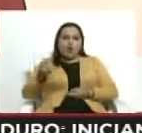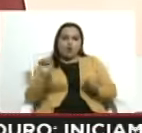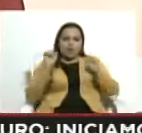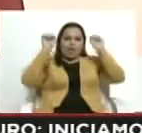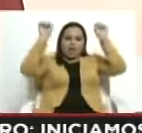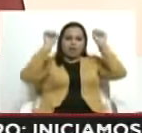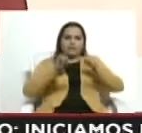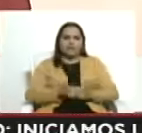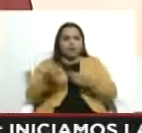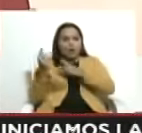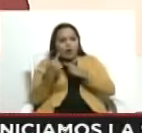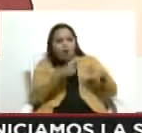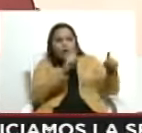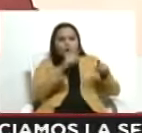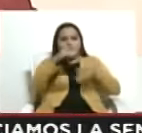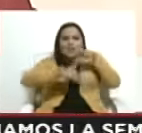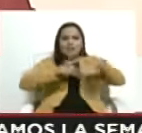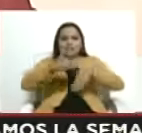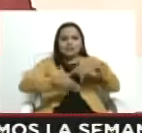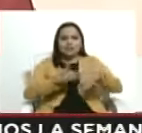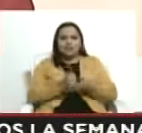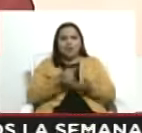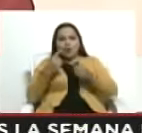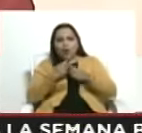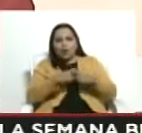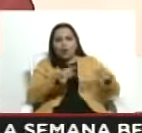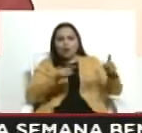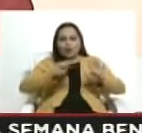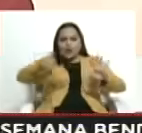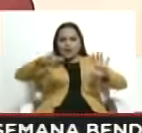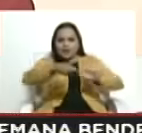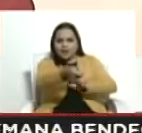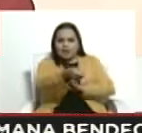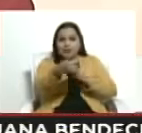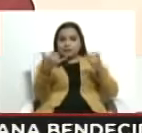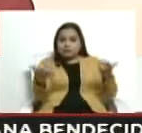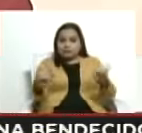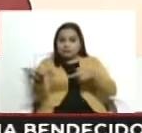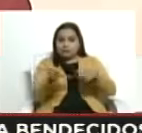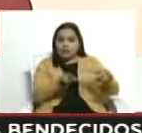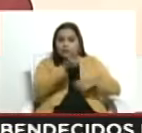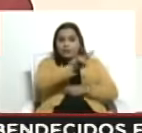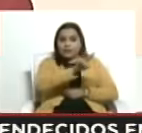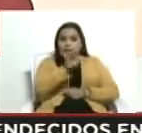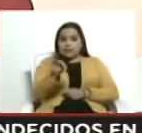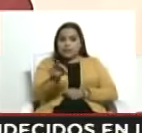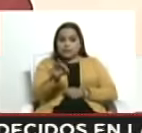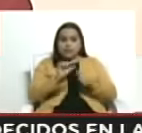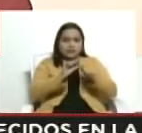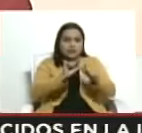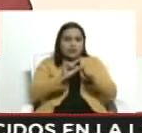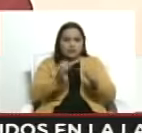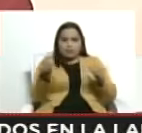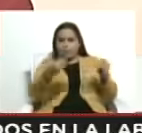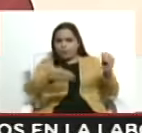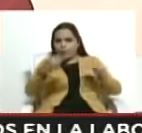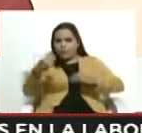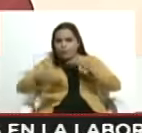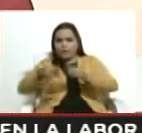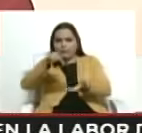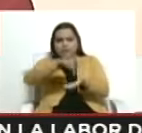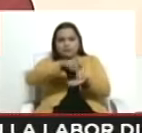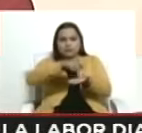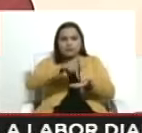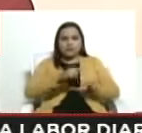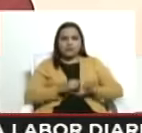esgrima, Caterín Paredes. Ya van 23 hasta ahora. Y por supuesto, seguimos participando en las